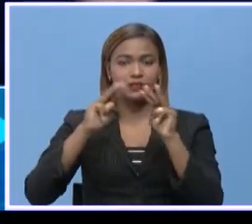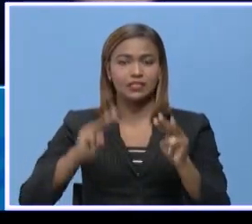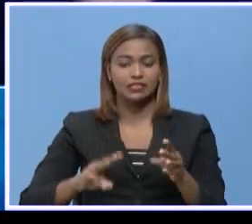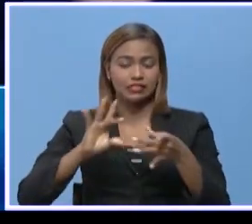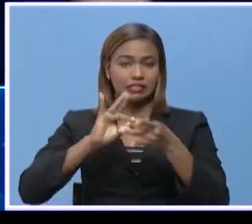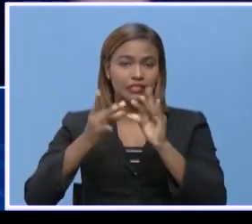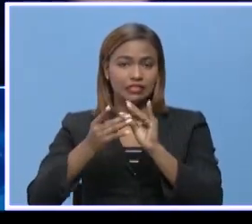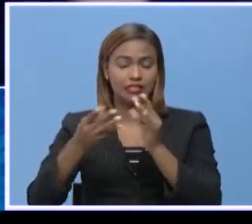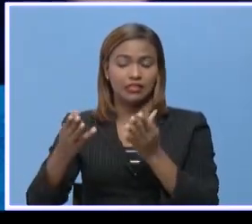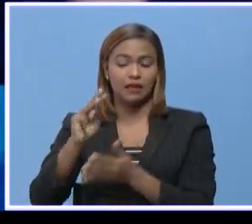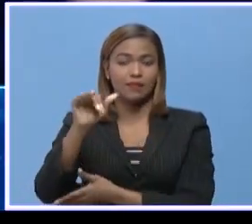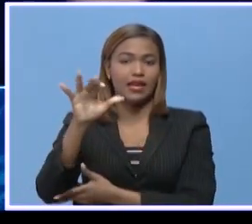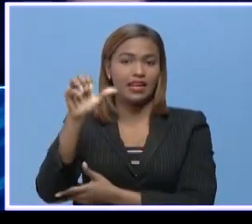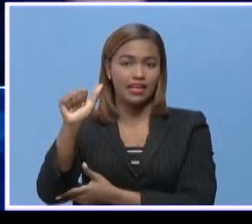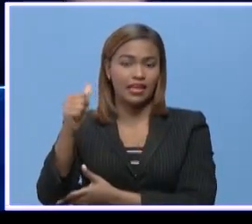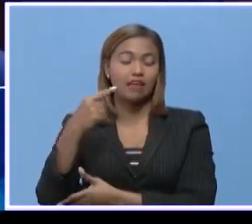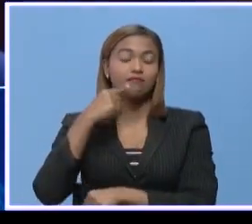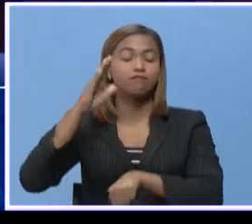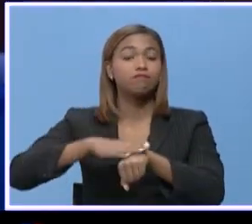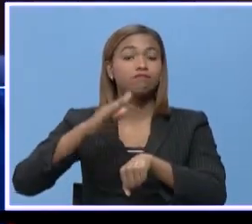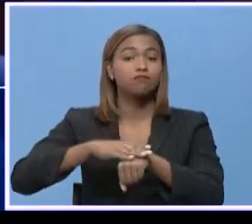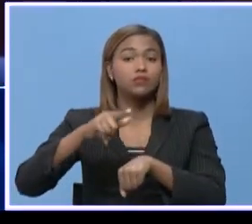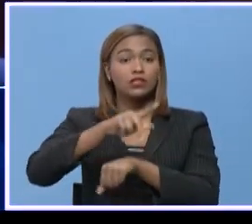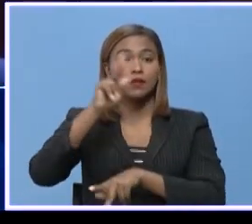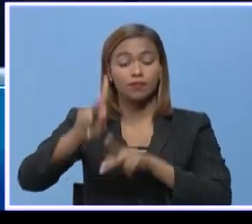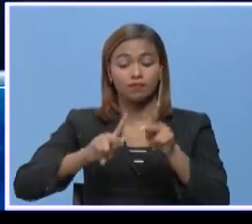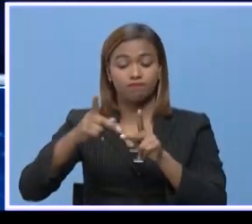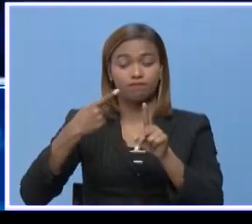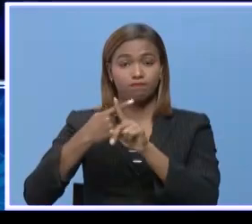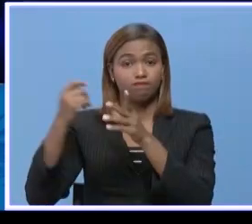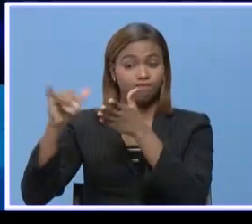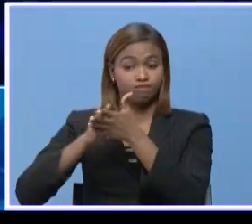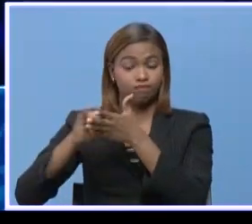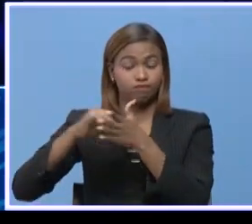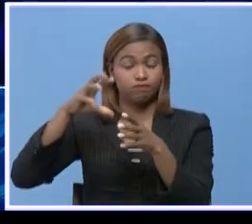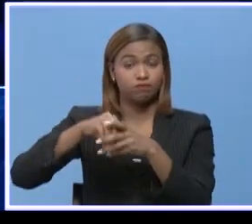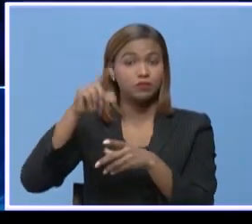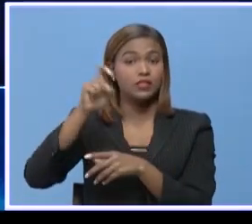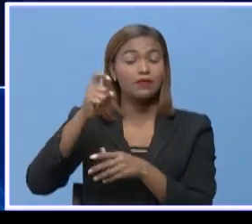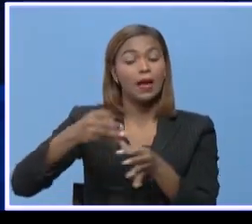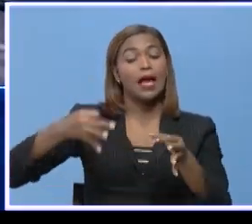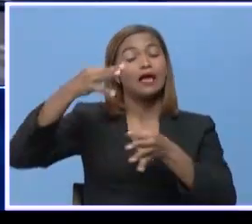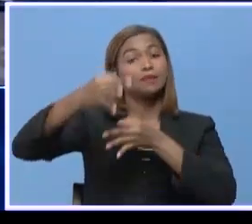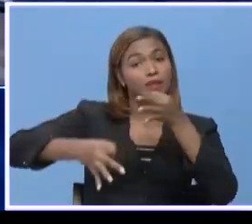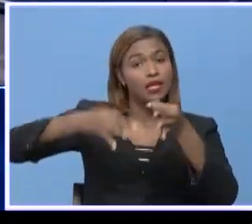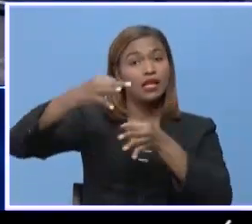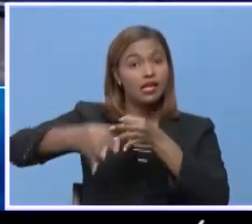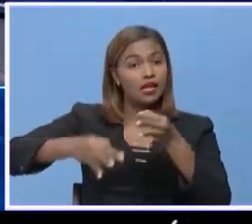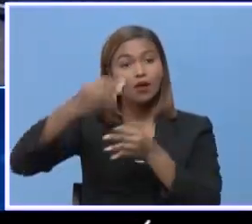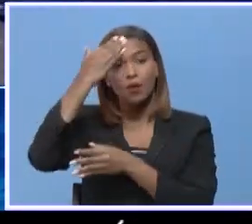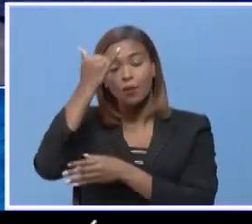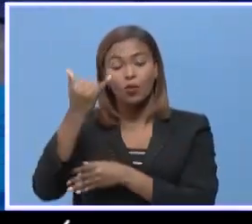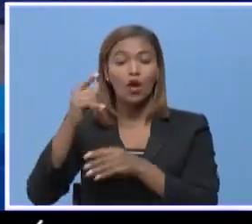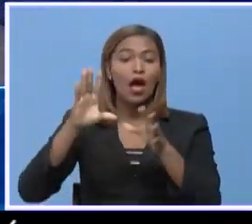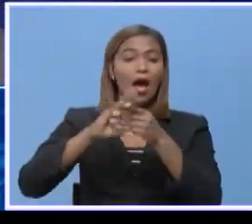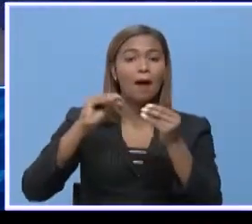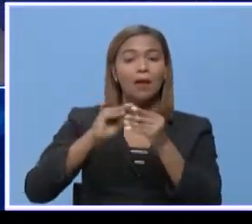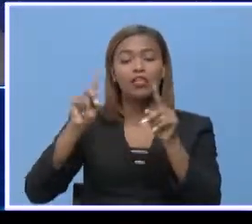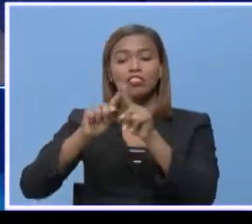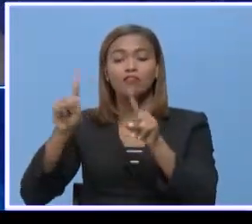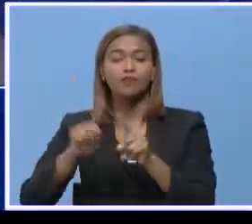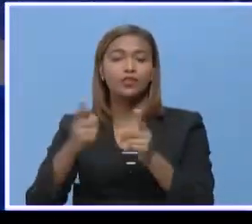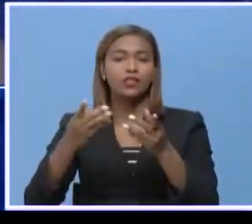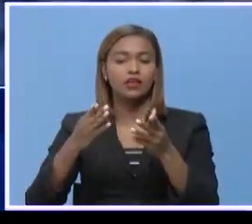Rusia, María Zaharova, advirtió que los diplomáticos estadounidenses tendrán que dar explicaciones por divulgar las rutas